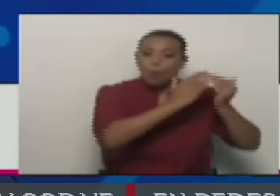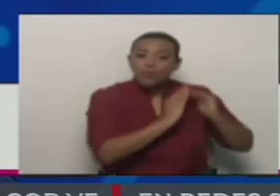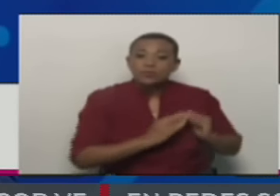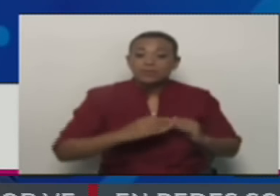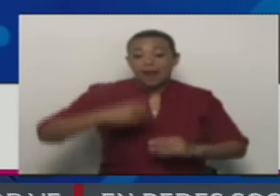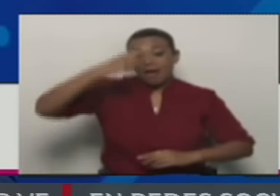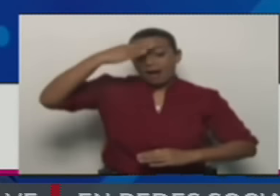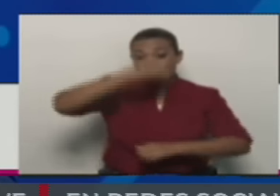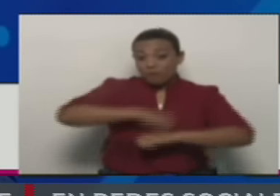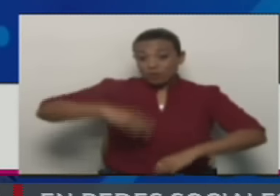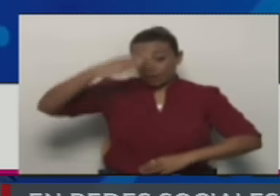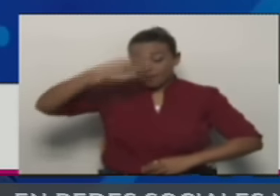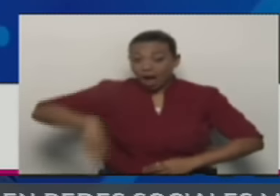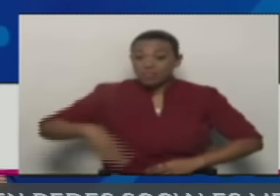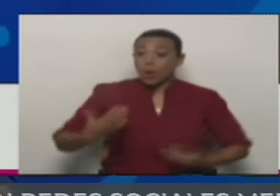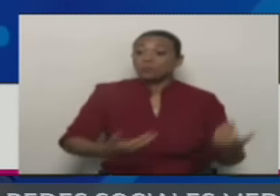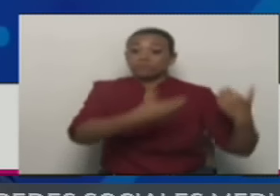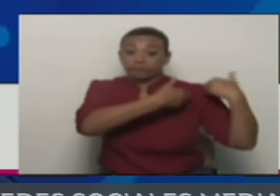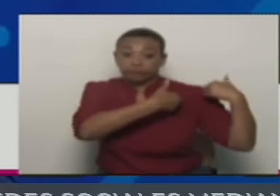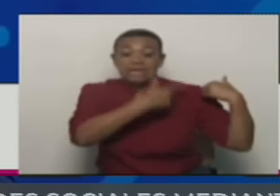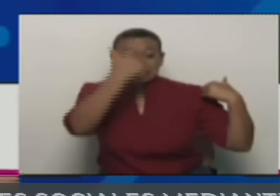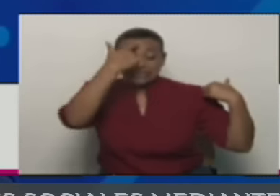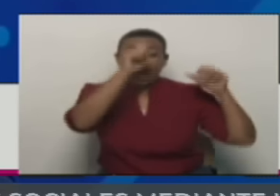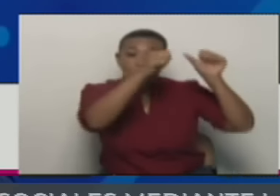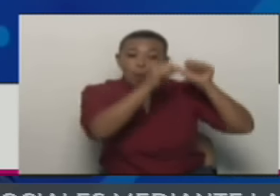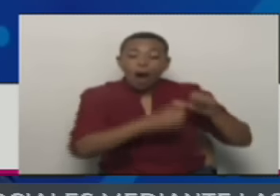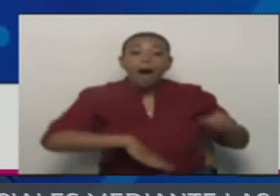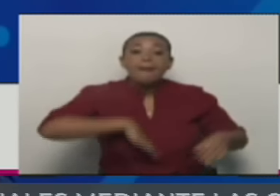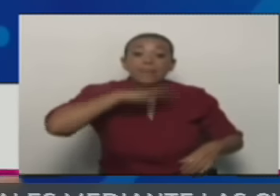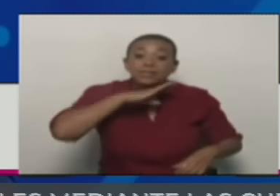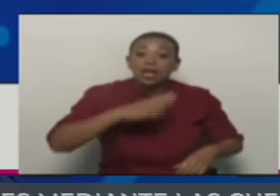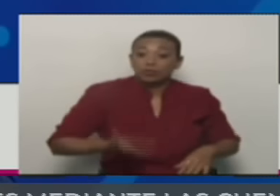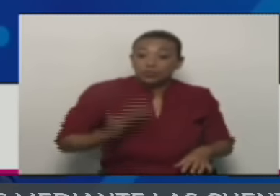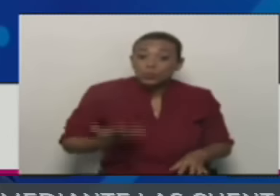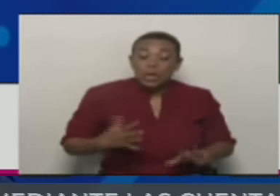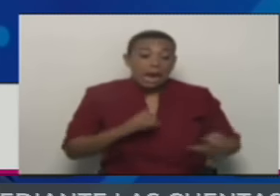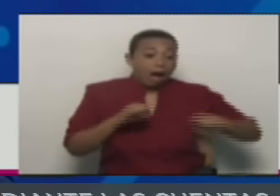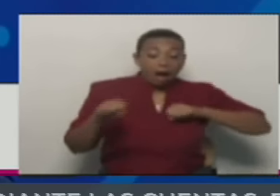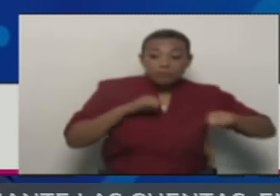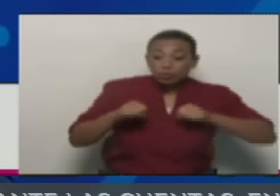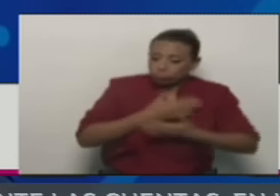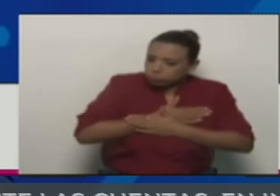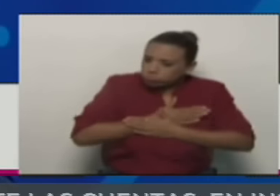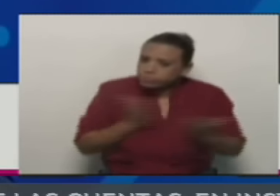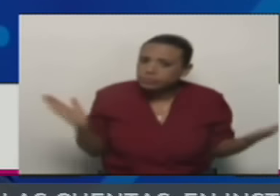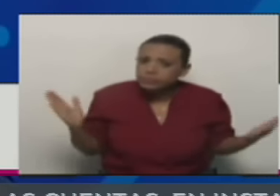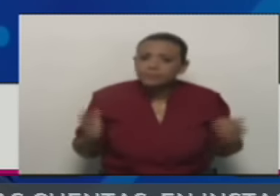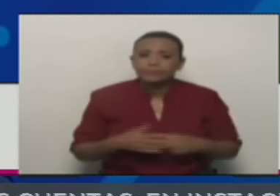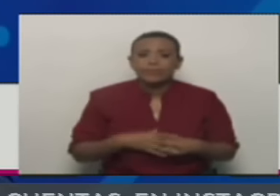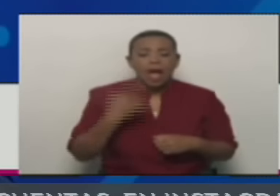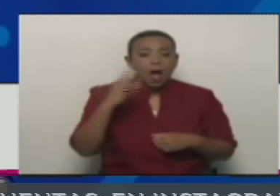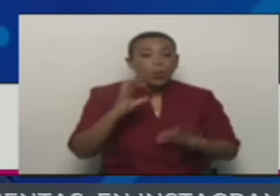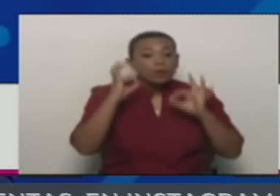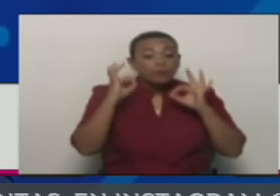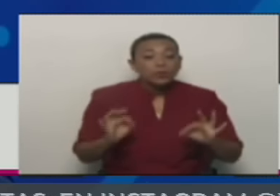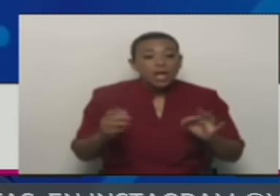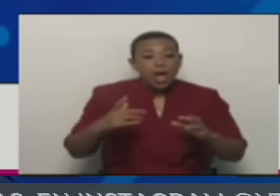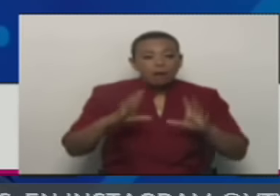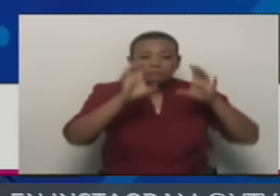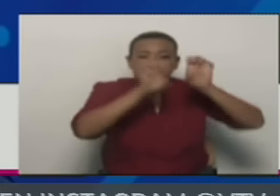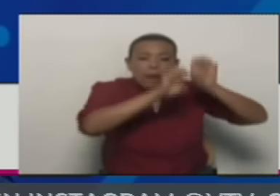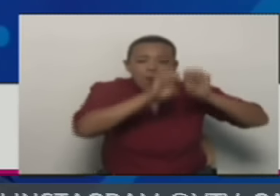Armada Nacional Bolivariana tiene la logística, la capacidad, la acción, ¿no? Ahí hay que hacer una revisión